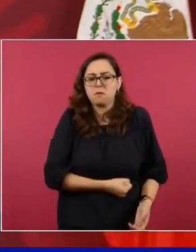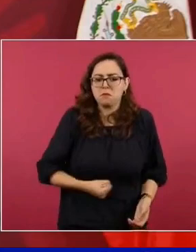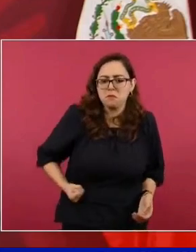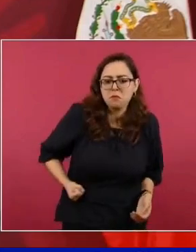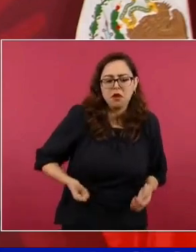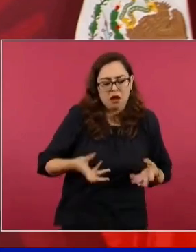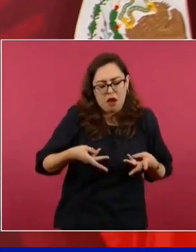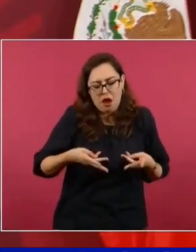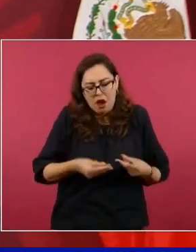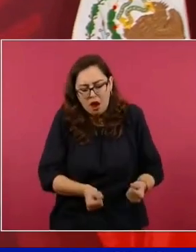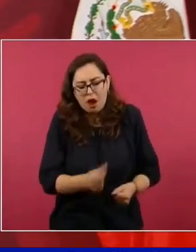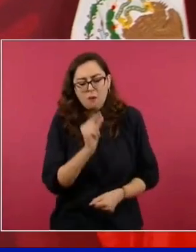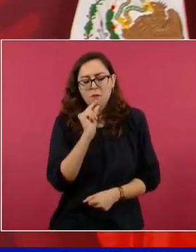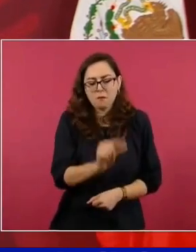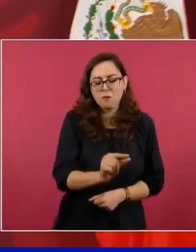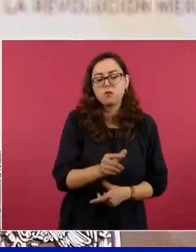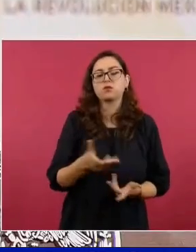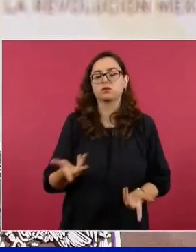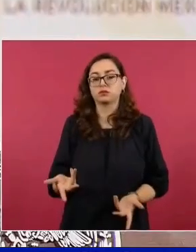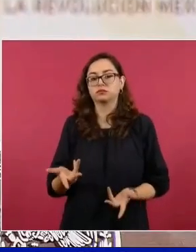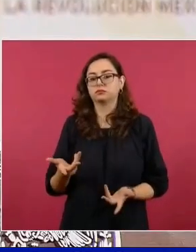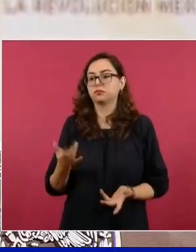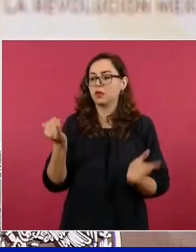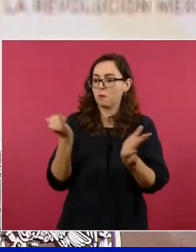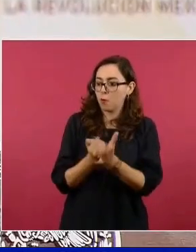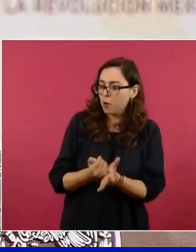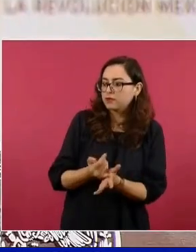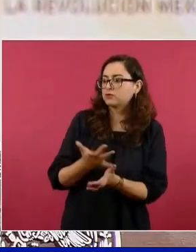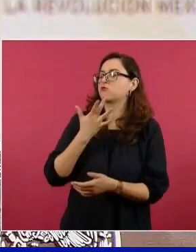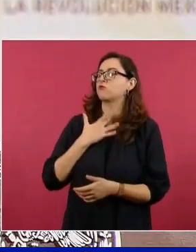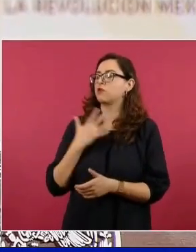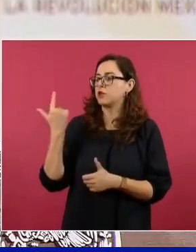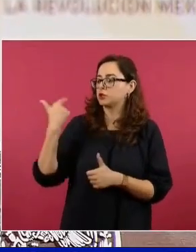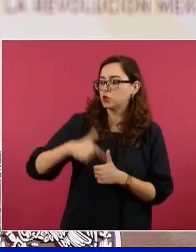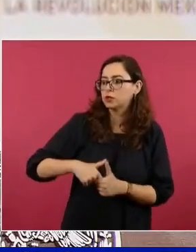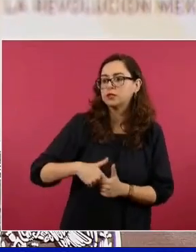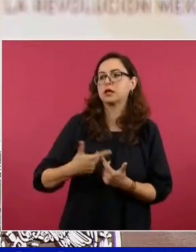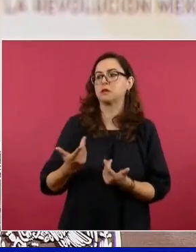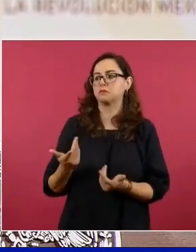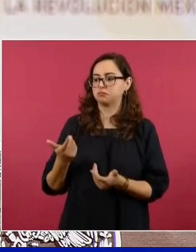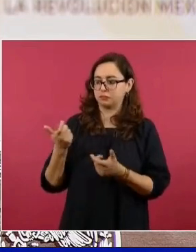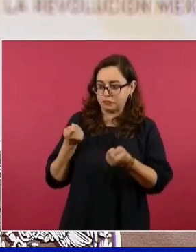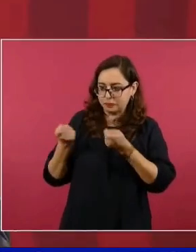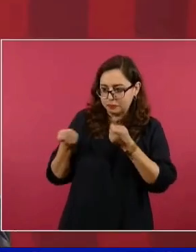las gasolinas, para no endeudar al país. Y